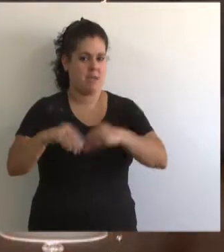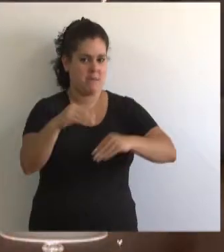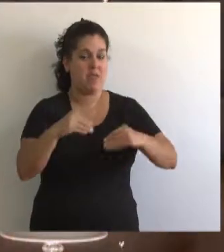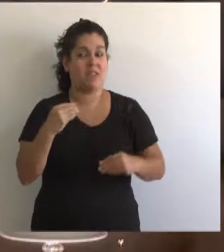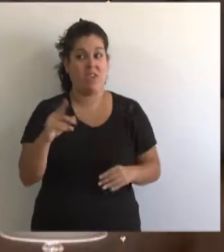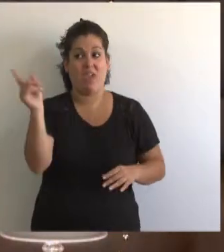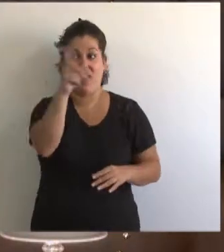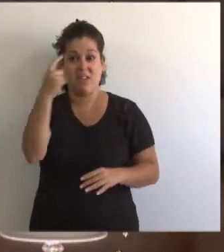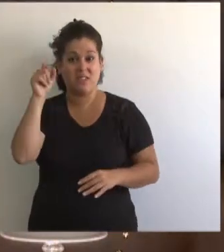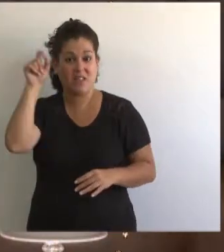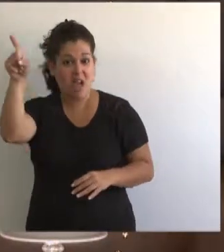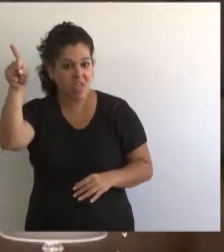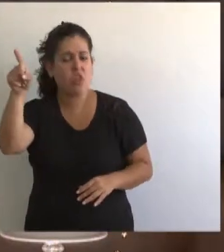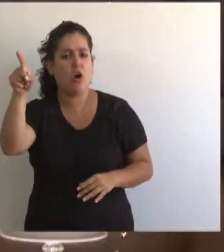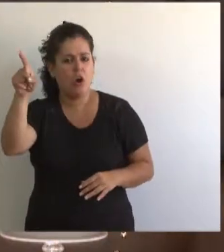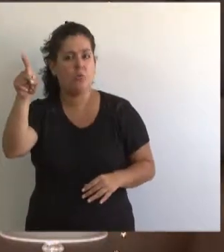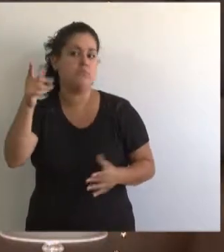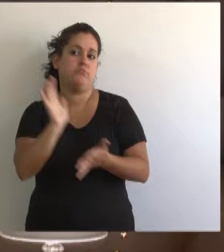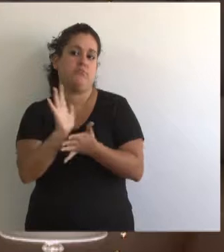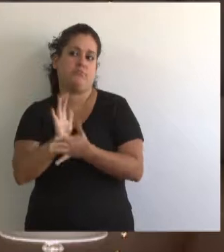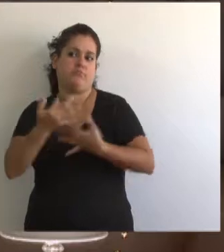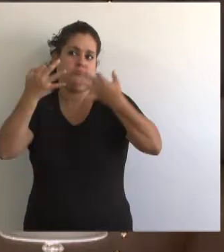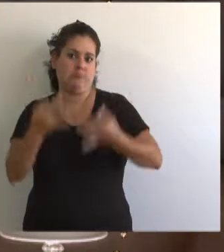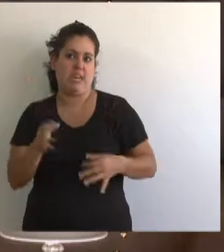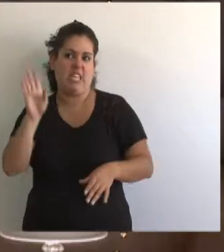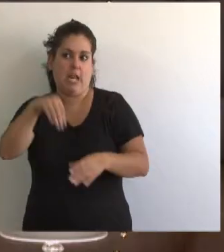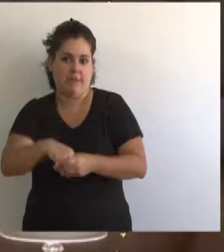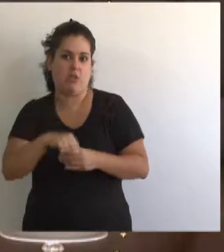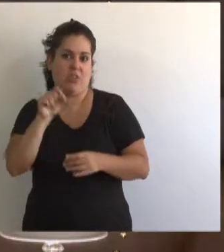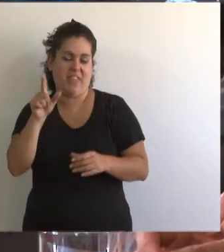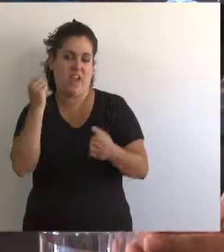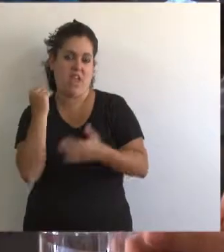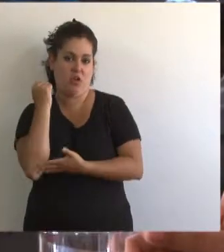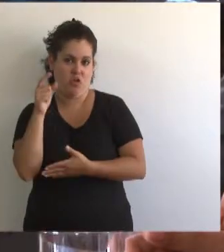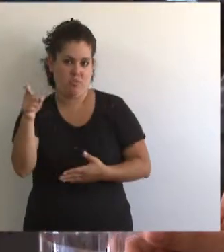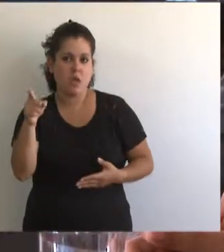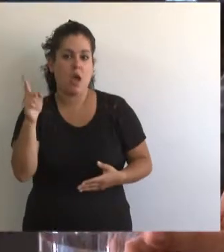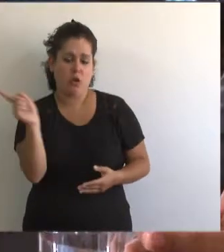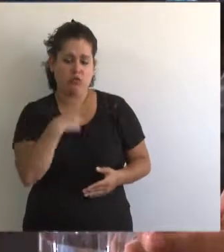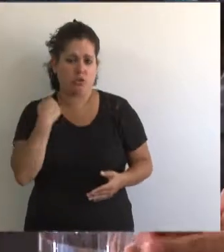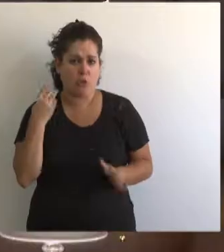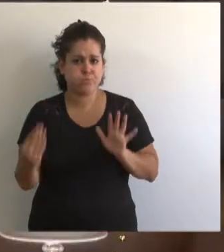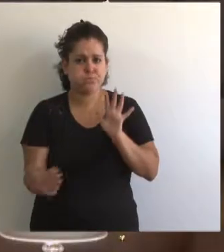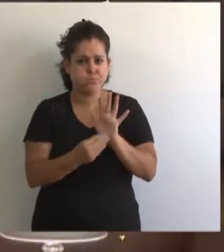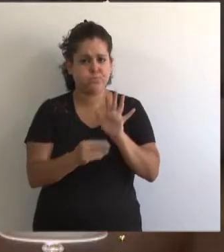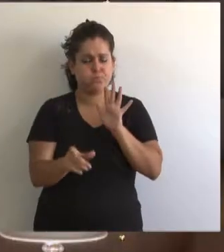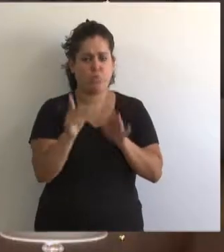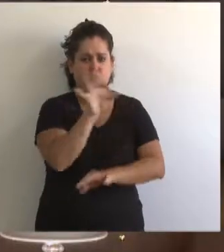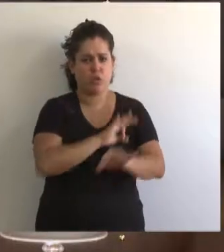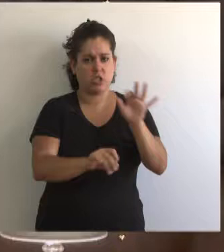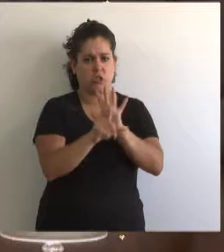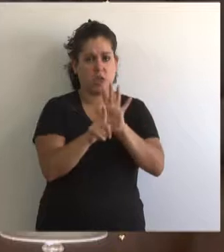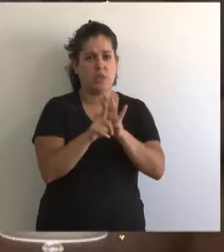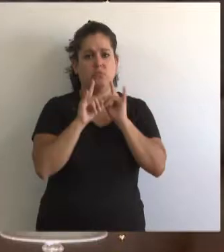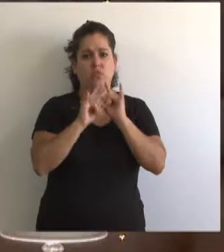faltando? Que el Estado, en el rol de intervención en la economía, nosotros ponemos en el proyecto